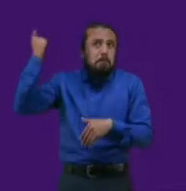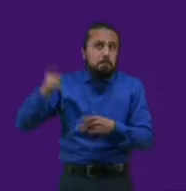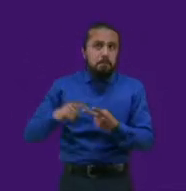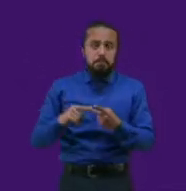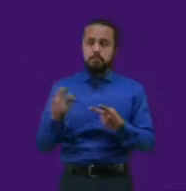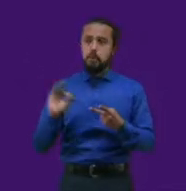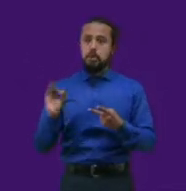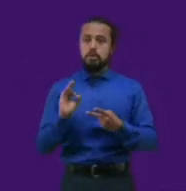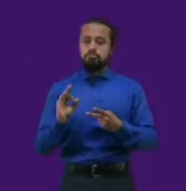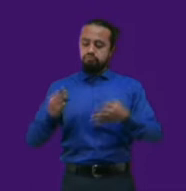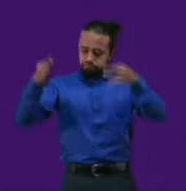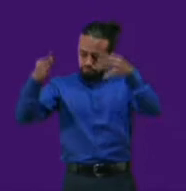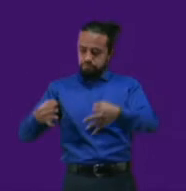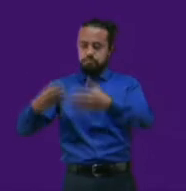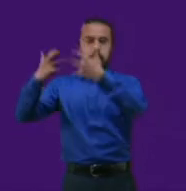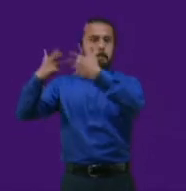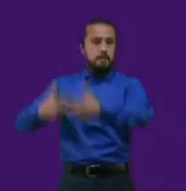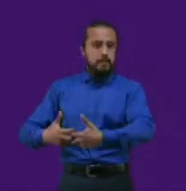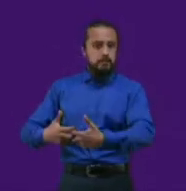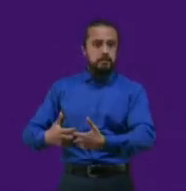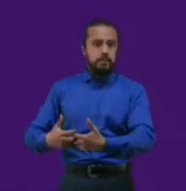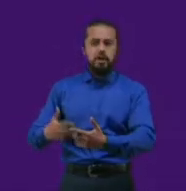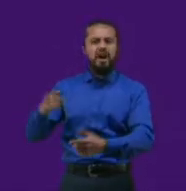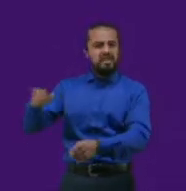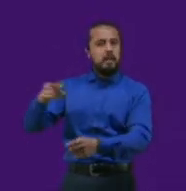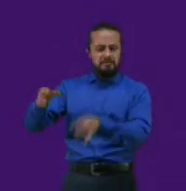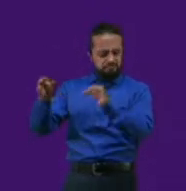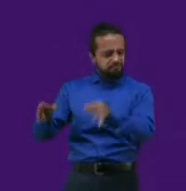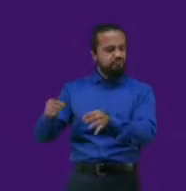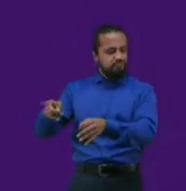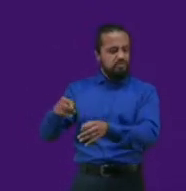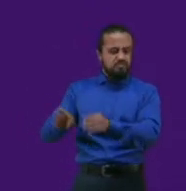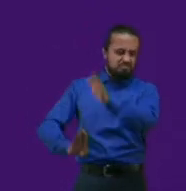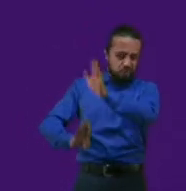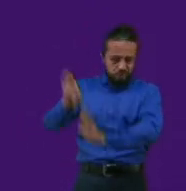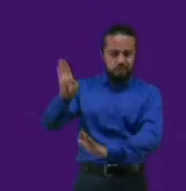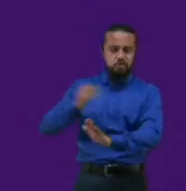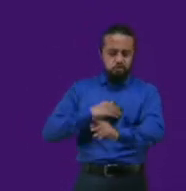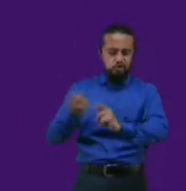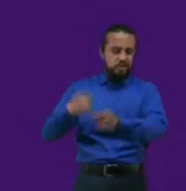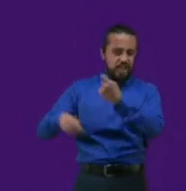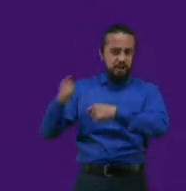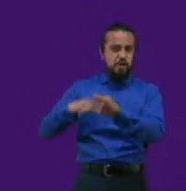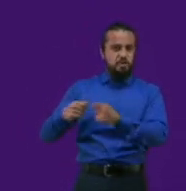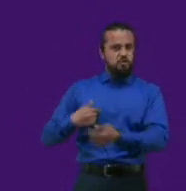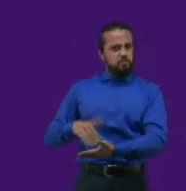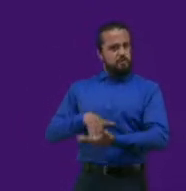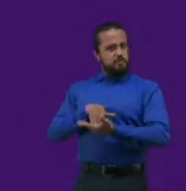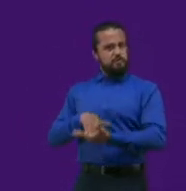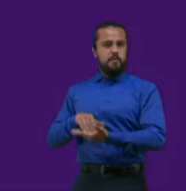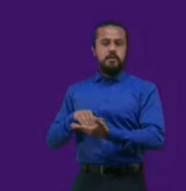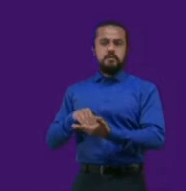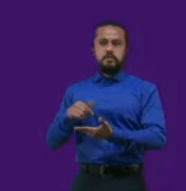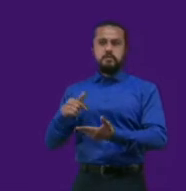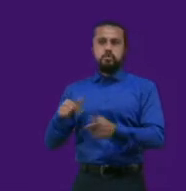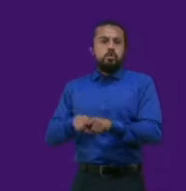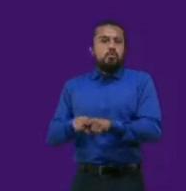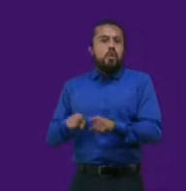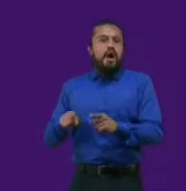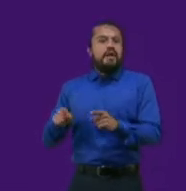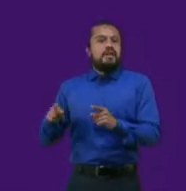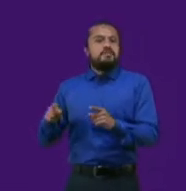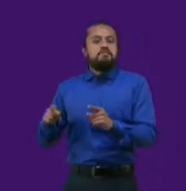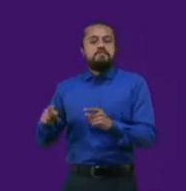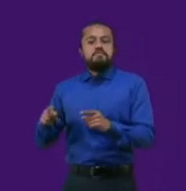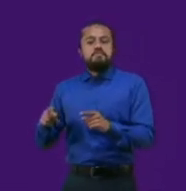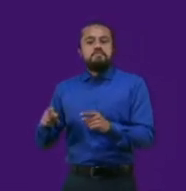montemos una empresa porque, pues, esto aquí yo sé que hay un negocio y voy a gastarle, sí, voy a hacerlo mi hobby, mi pasatiempo, o cómo